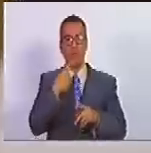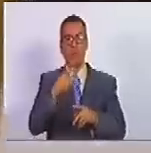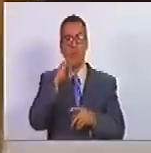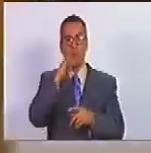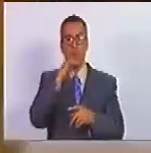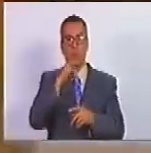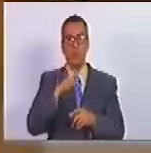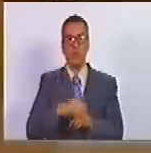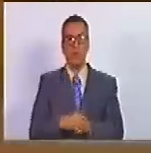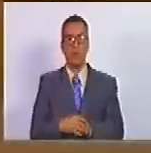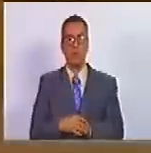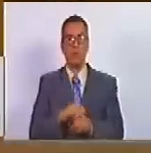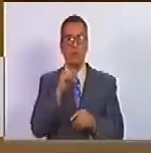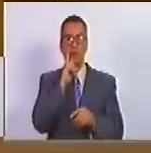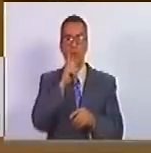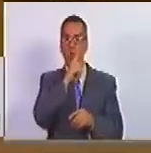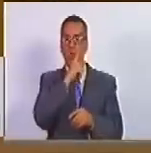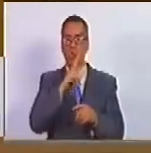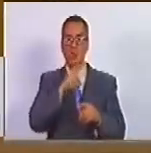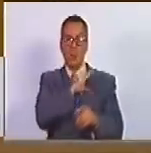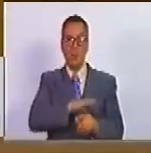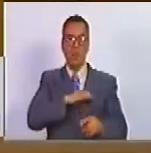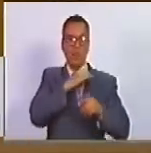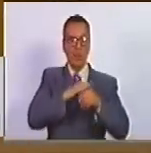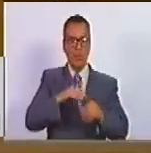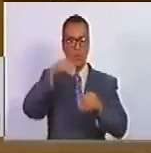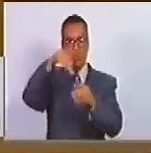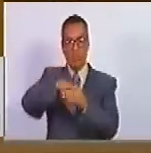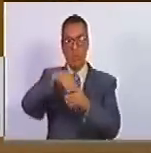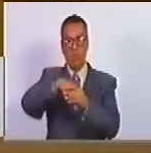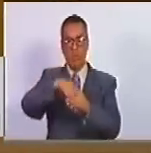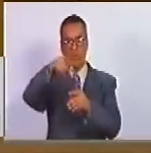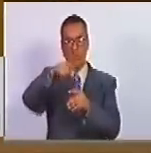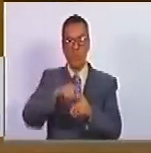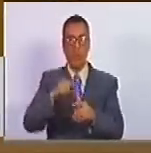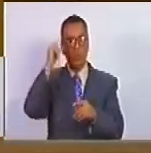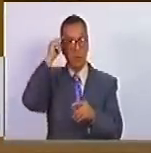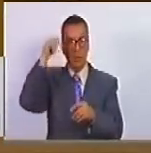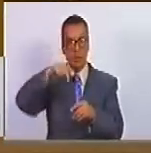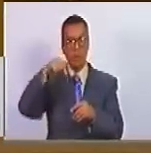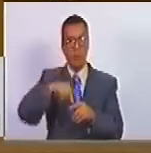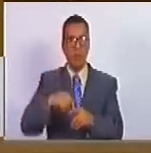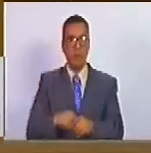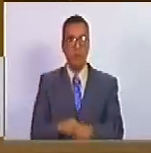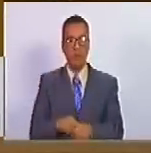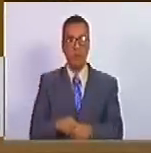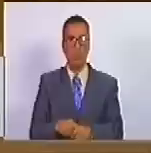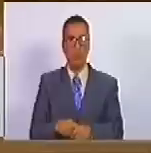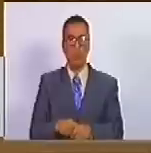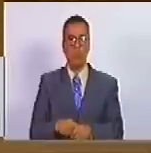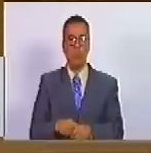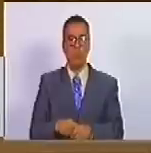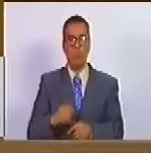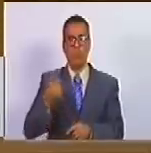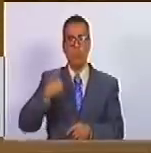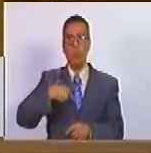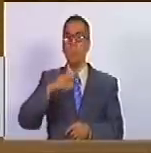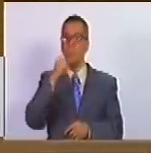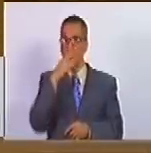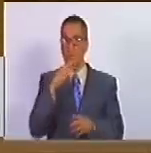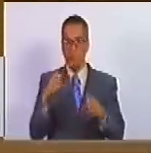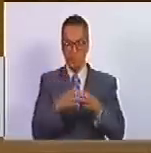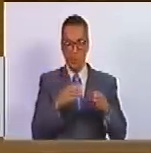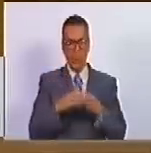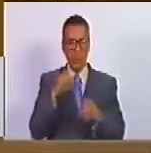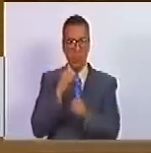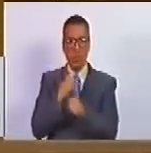informarle en nombre del Comité de Postulaciones Electorales que el día de hoy tuvimos extraordinaria reunión de